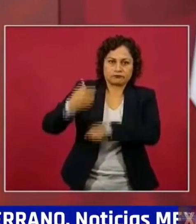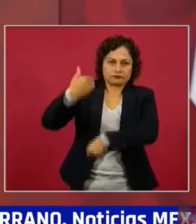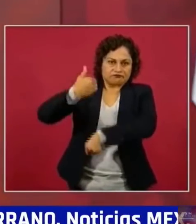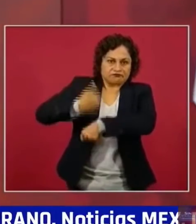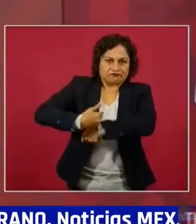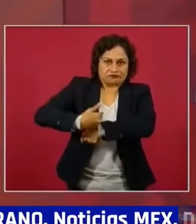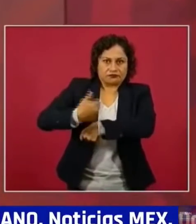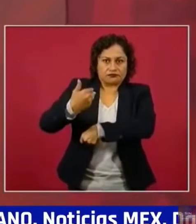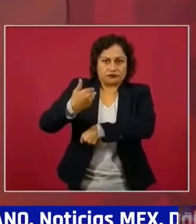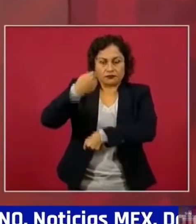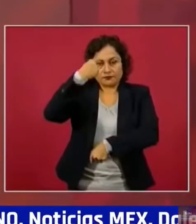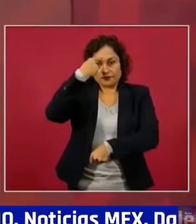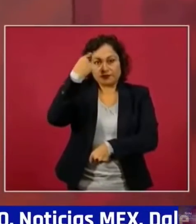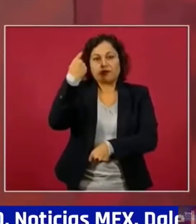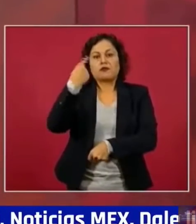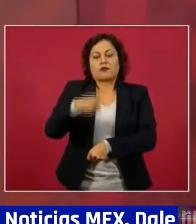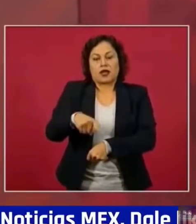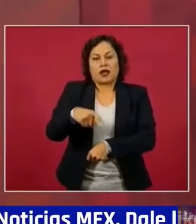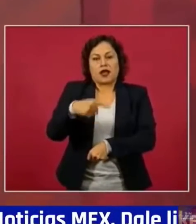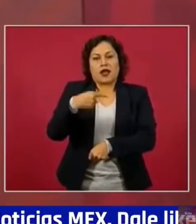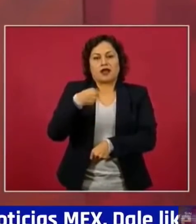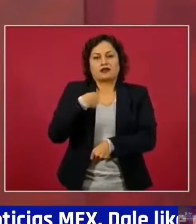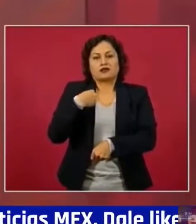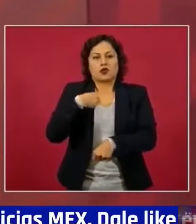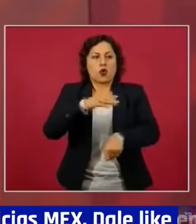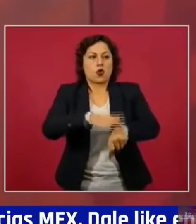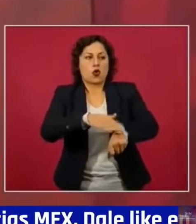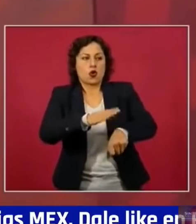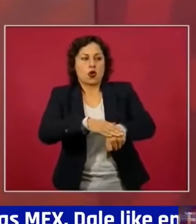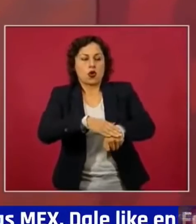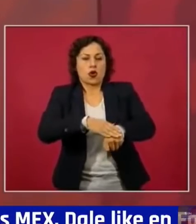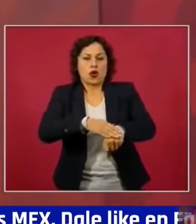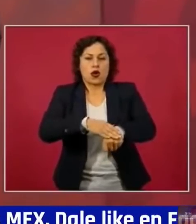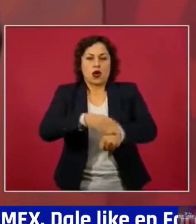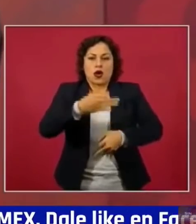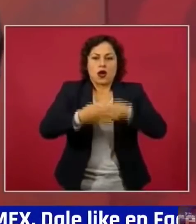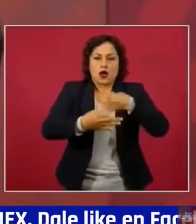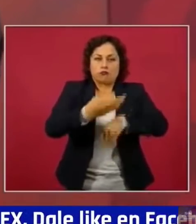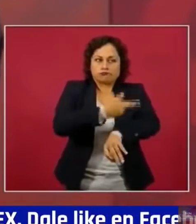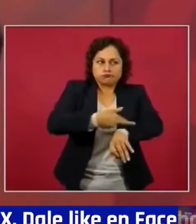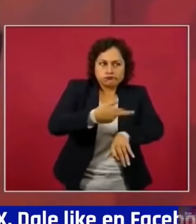obligarme a que yo me amparara o que yo me fugara,